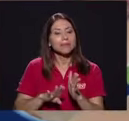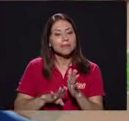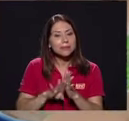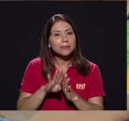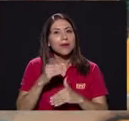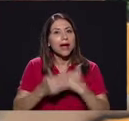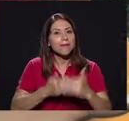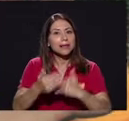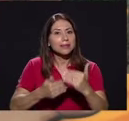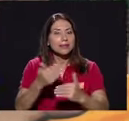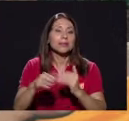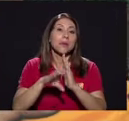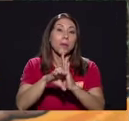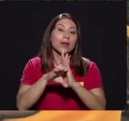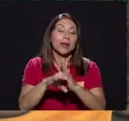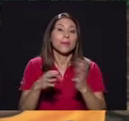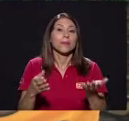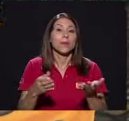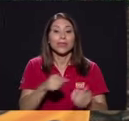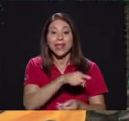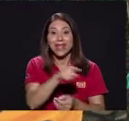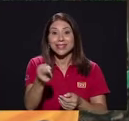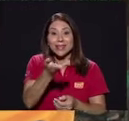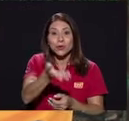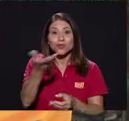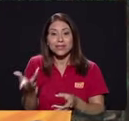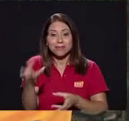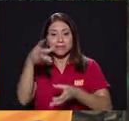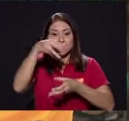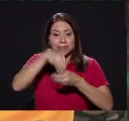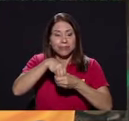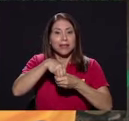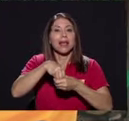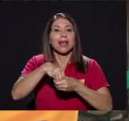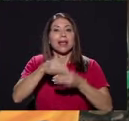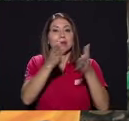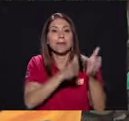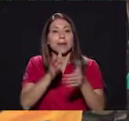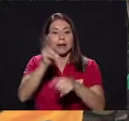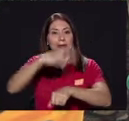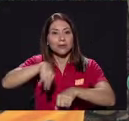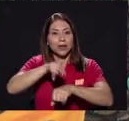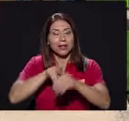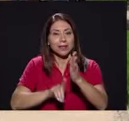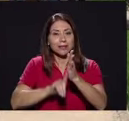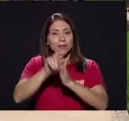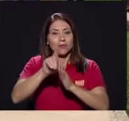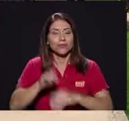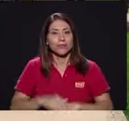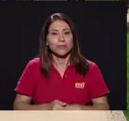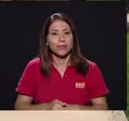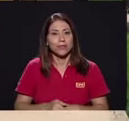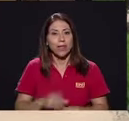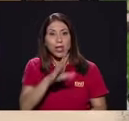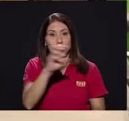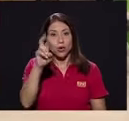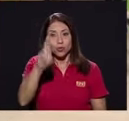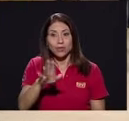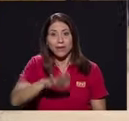avances como que estas cosas se han metido en el Plan Nacional de Desarrollo, que Costa Rica ha